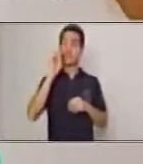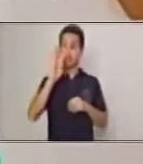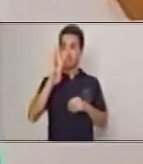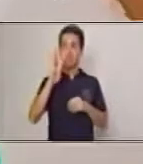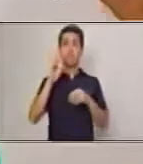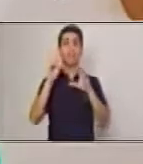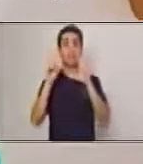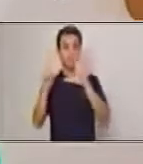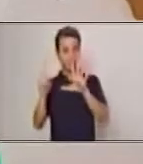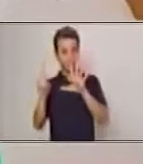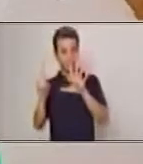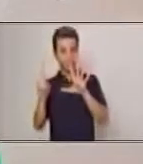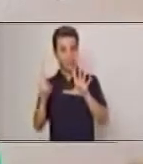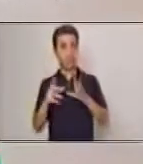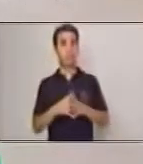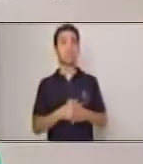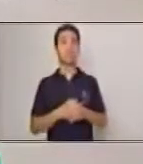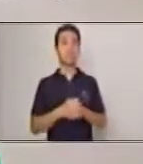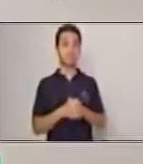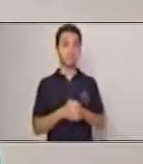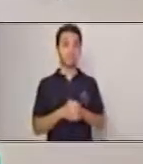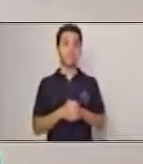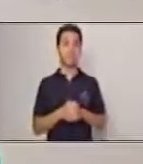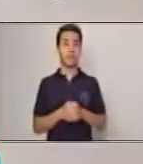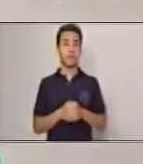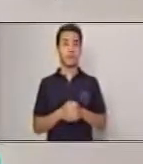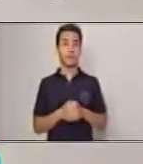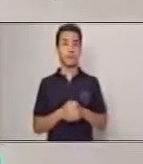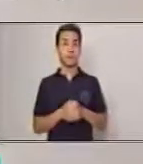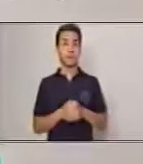felicito. 36.